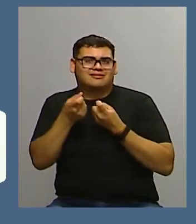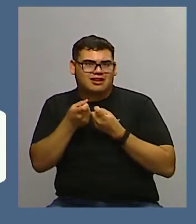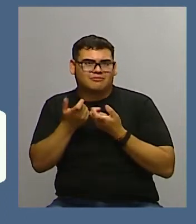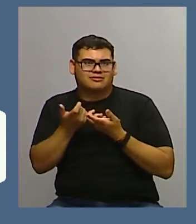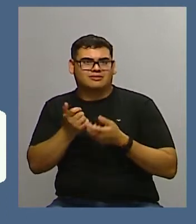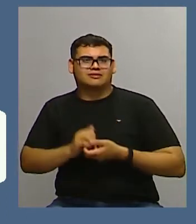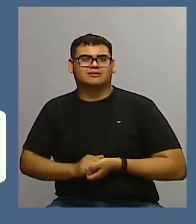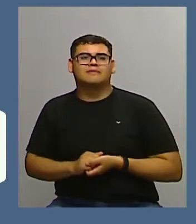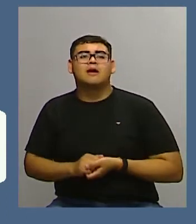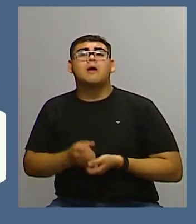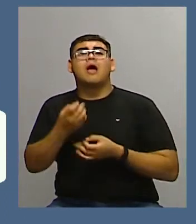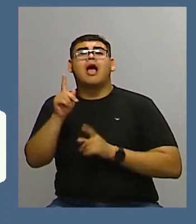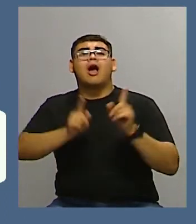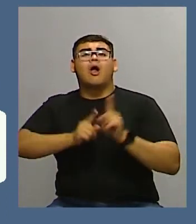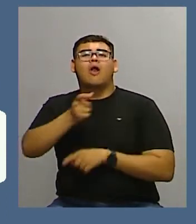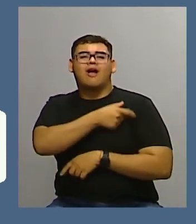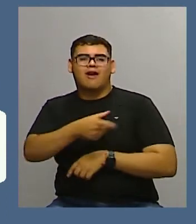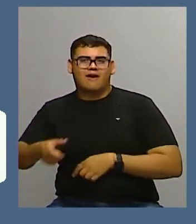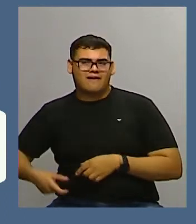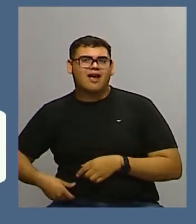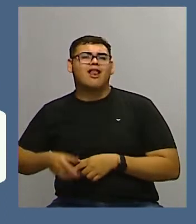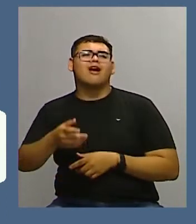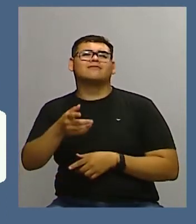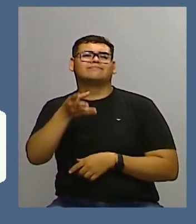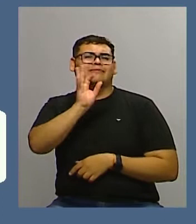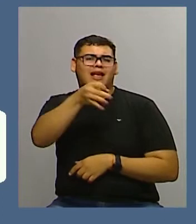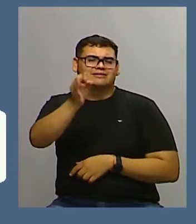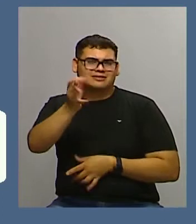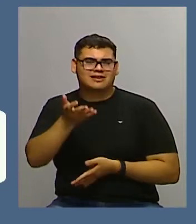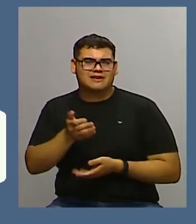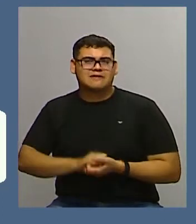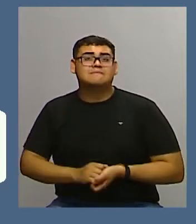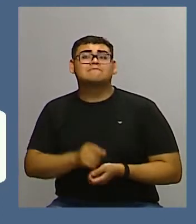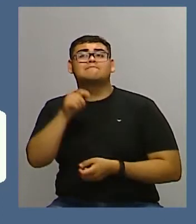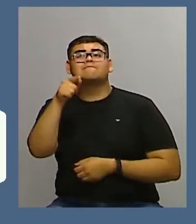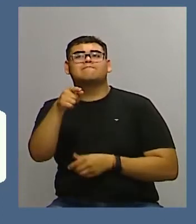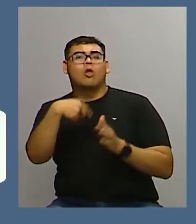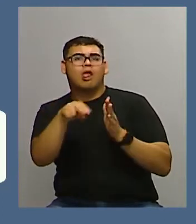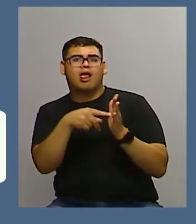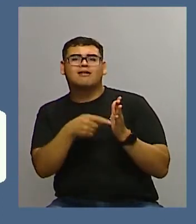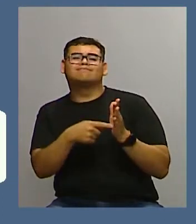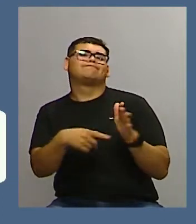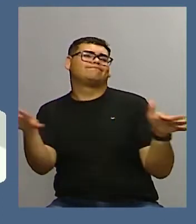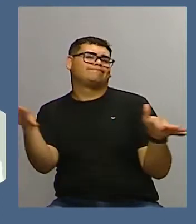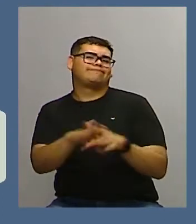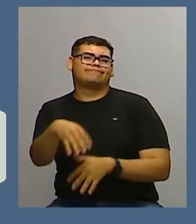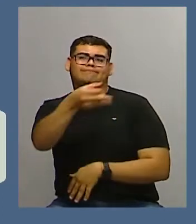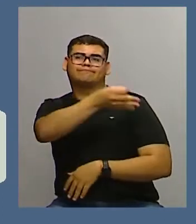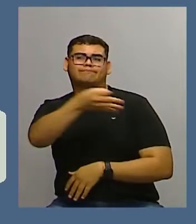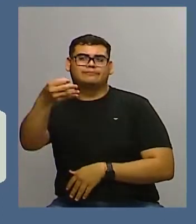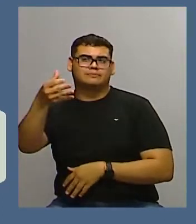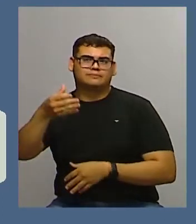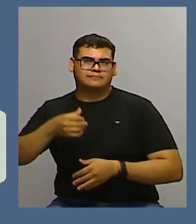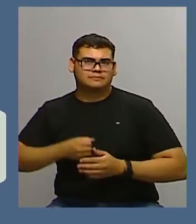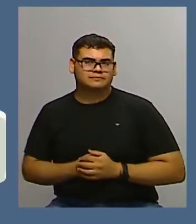ahora. Digo, ¿los gobiernos están preparados y conscientes de eso? Exacto, tu lectura es la correcta, Mira, por ejemplo,